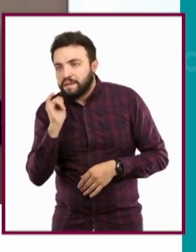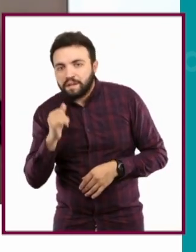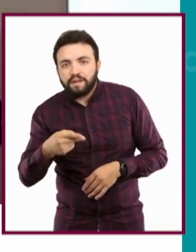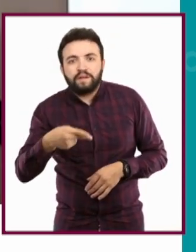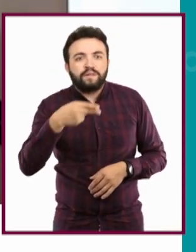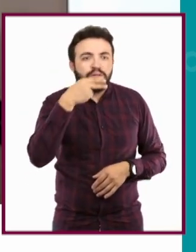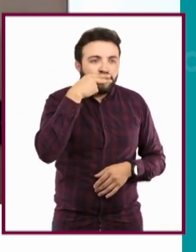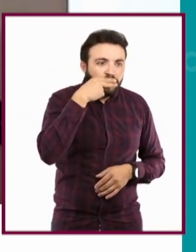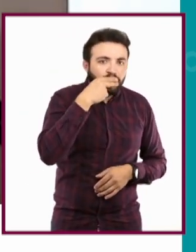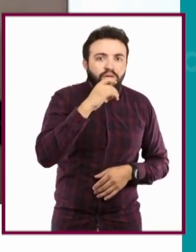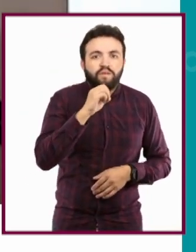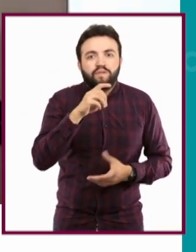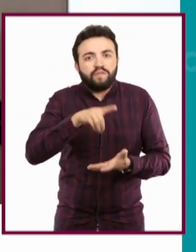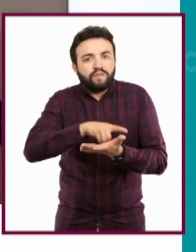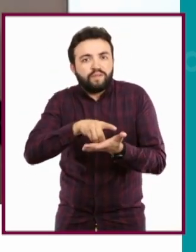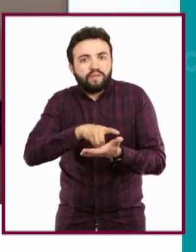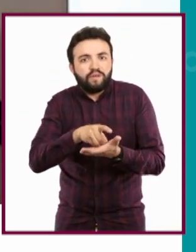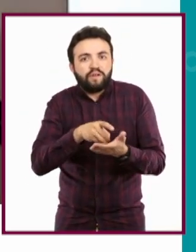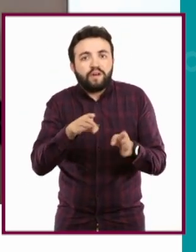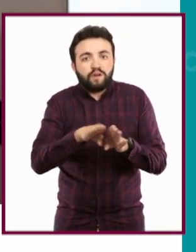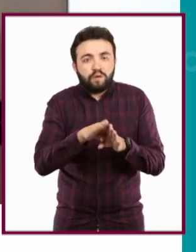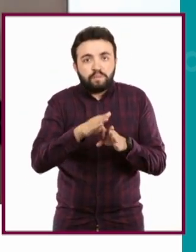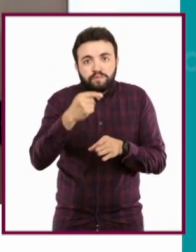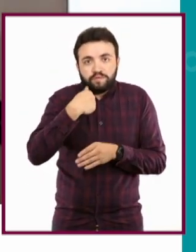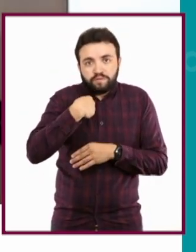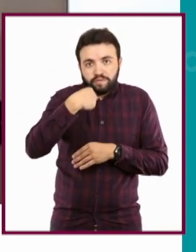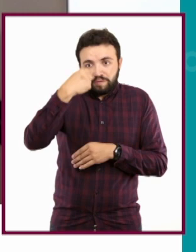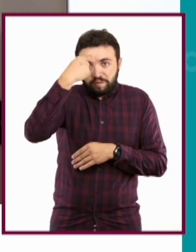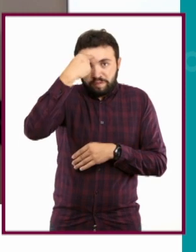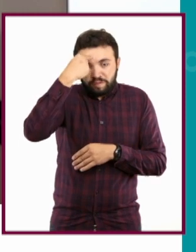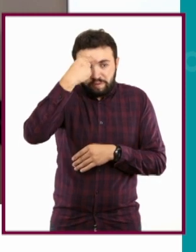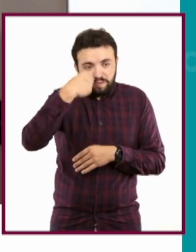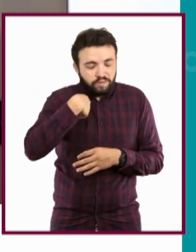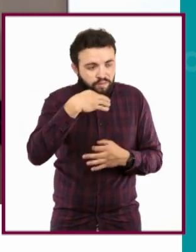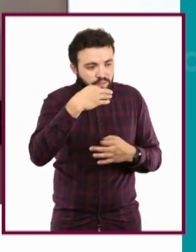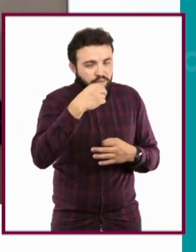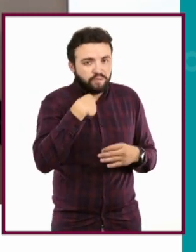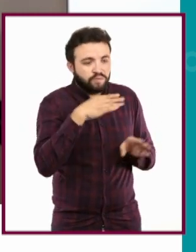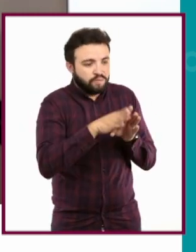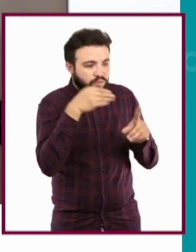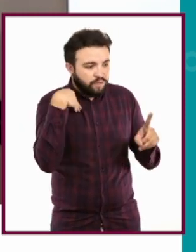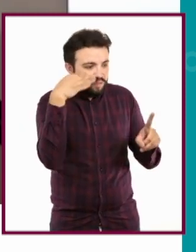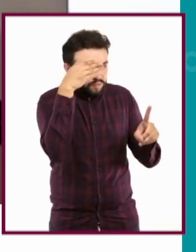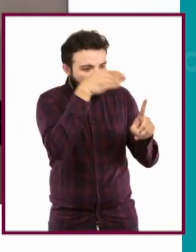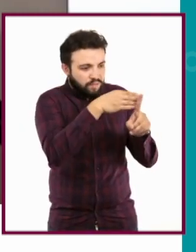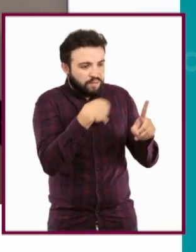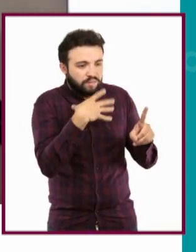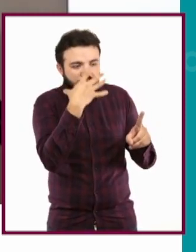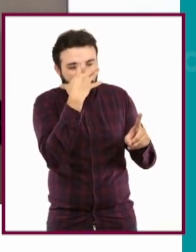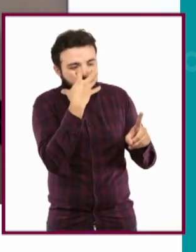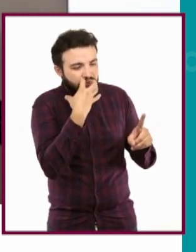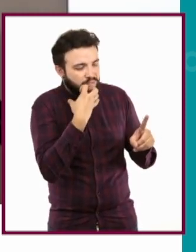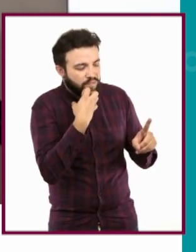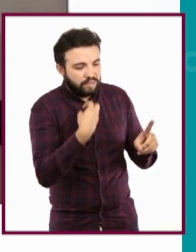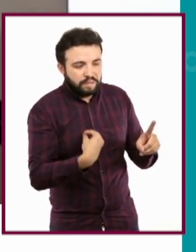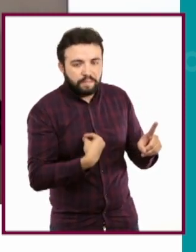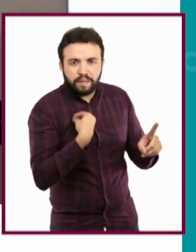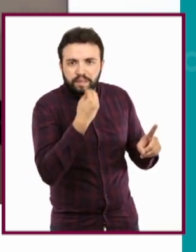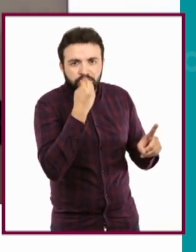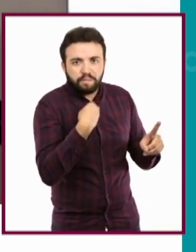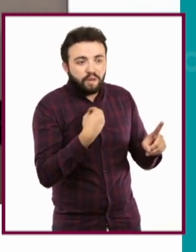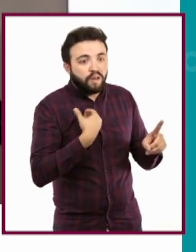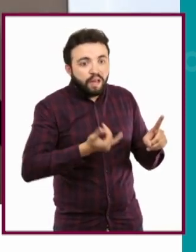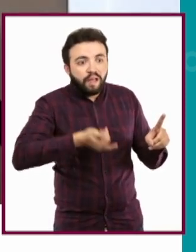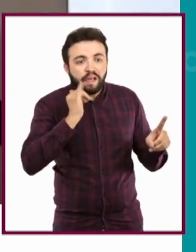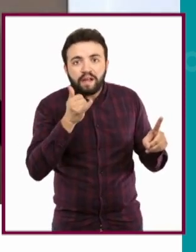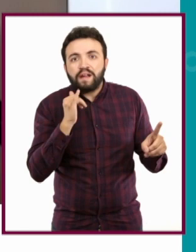Que interrumpan nuestra experiencia consciente de lo que estamos viviendo, por difícil que sea. Ahí es